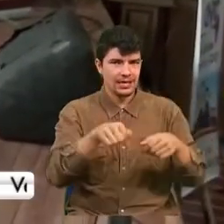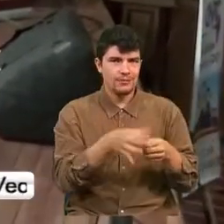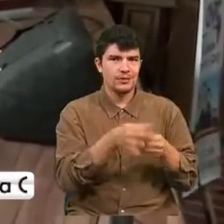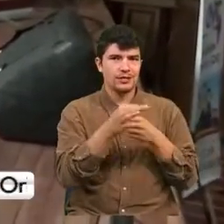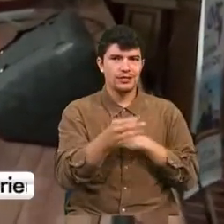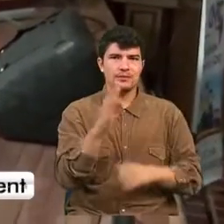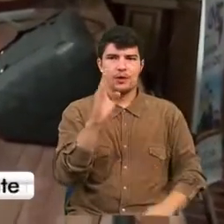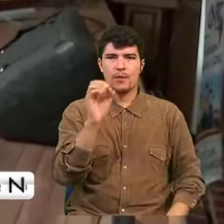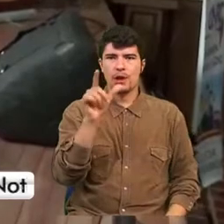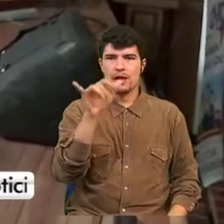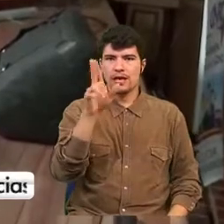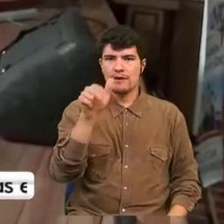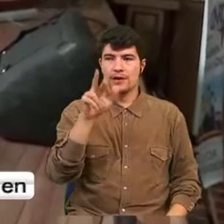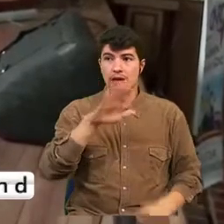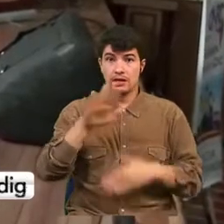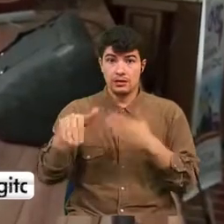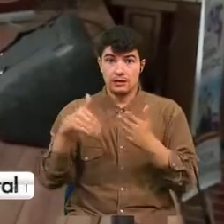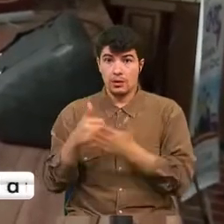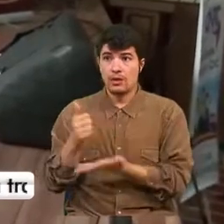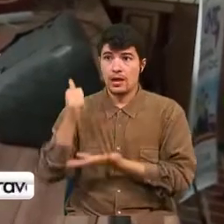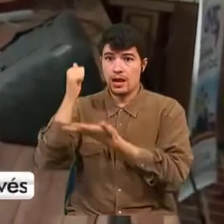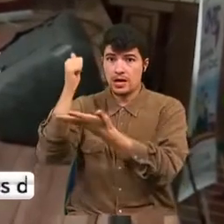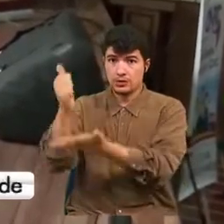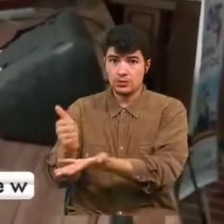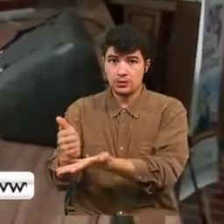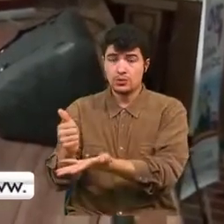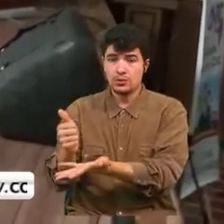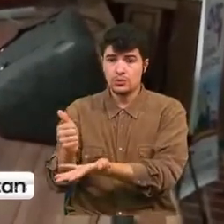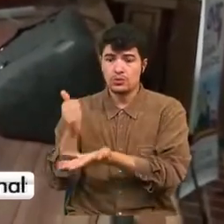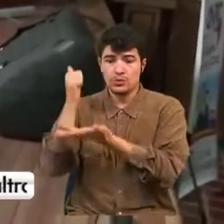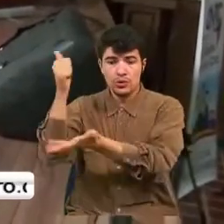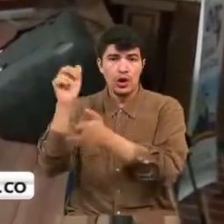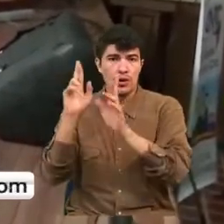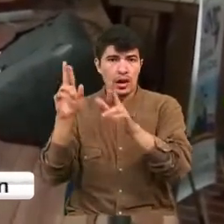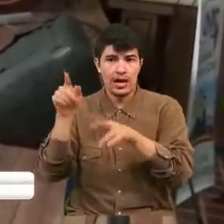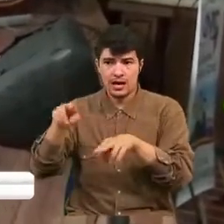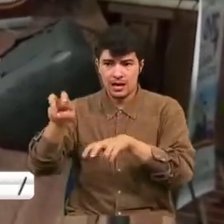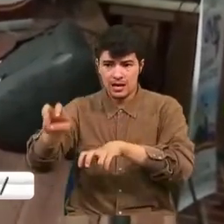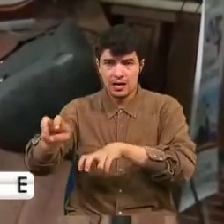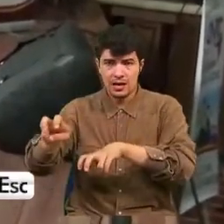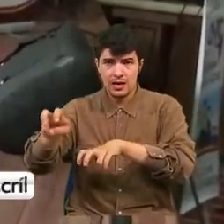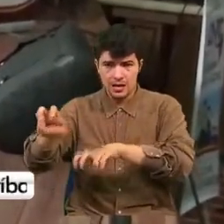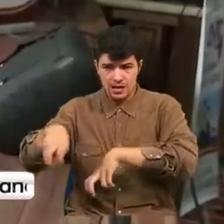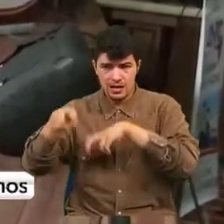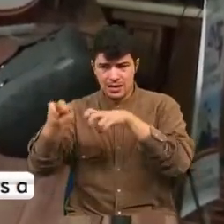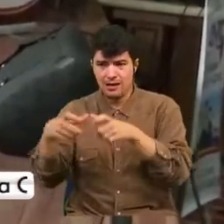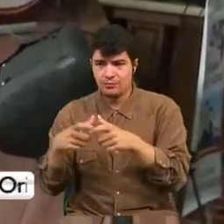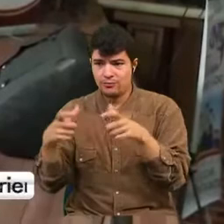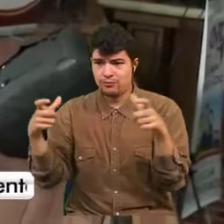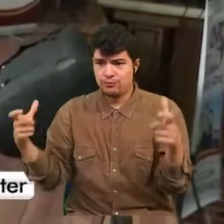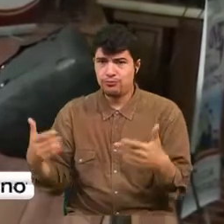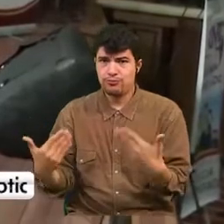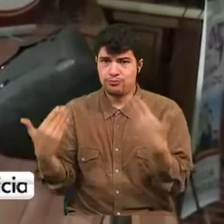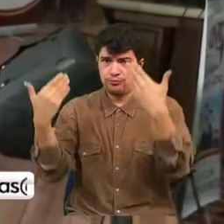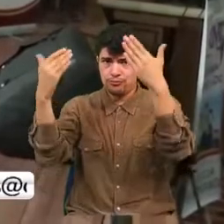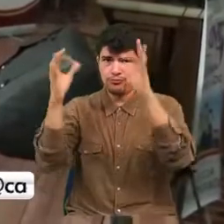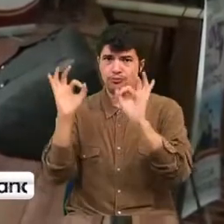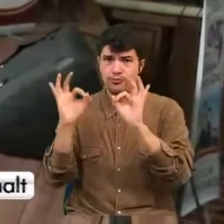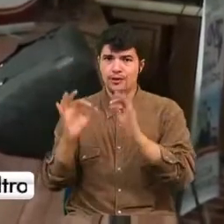Bolívar. Con estas ayudas económicas se aspira que las hectáreas cultivadas aumenten su productividad.